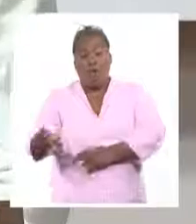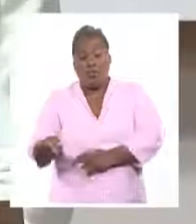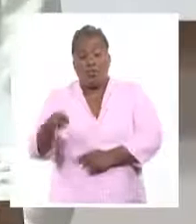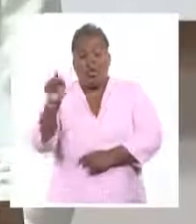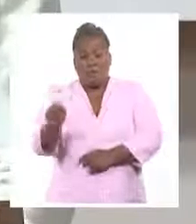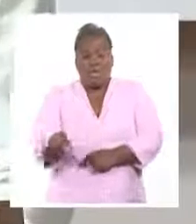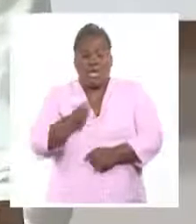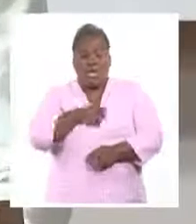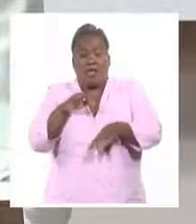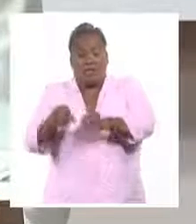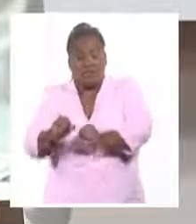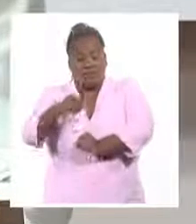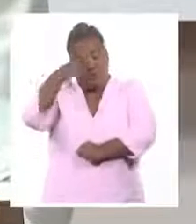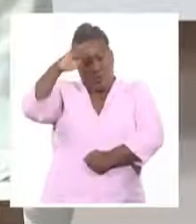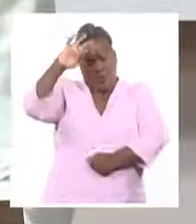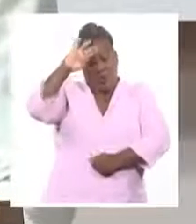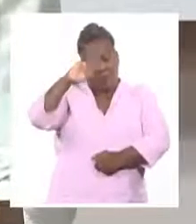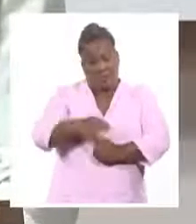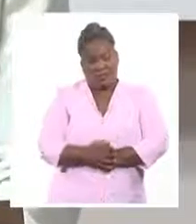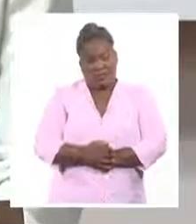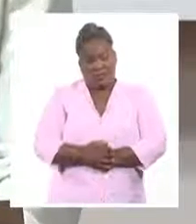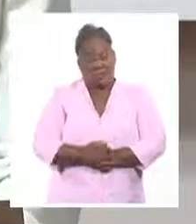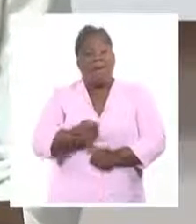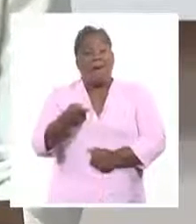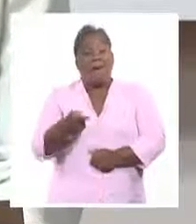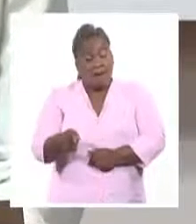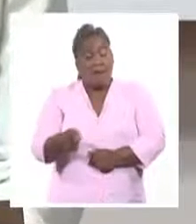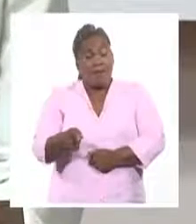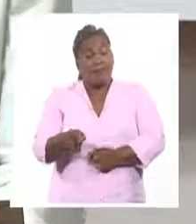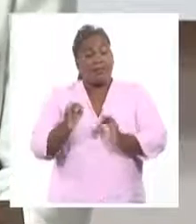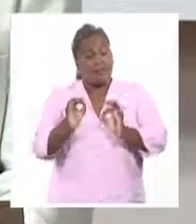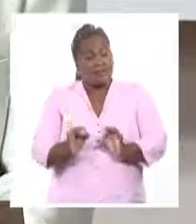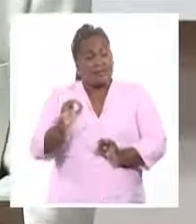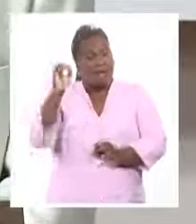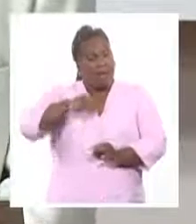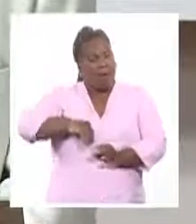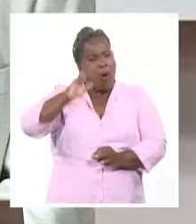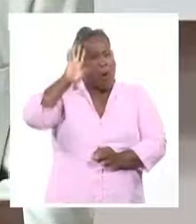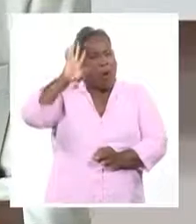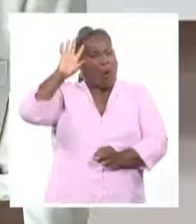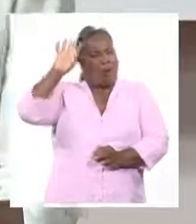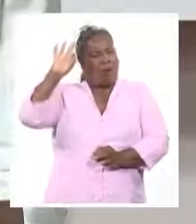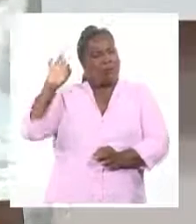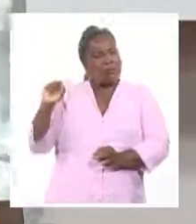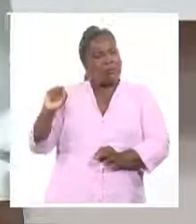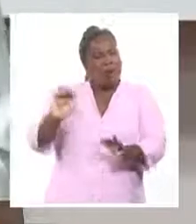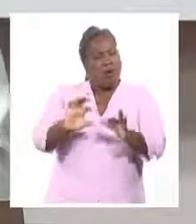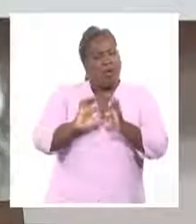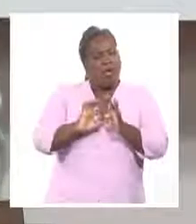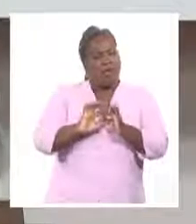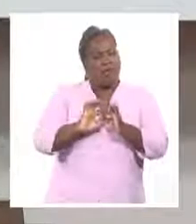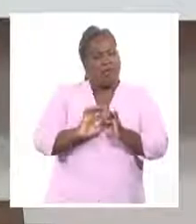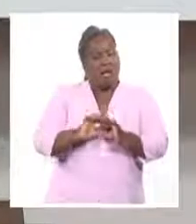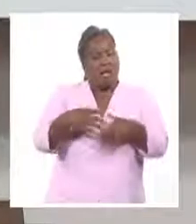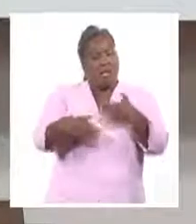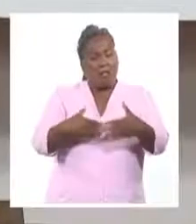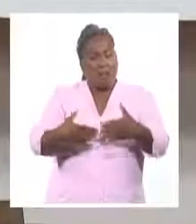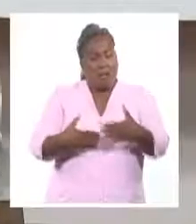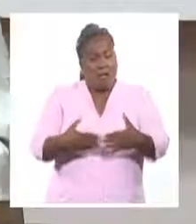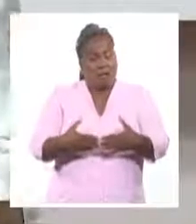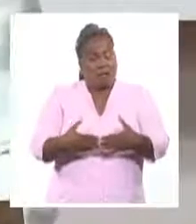cultural. Pero nadie está en condiciones de afirmar que existe una comprensión absoluta de la gravedad del fenómeno por parte de todos los